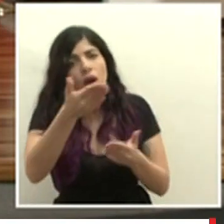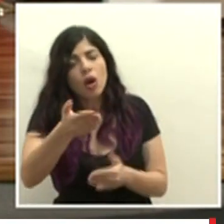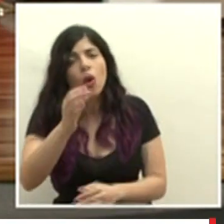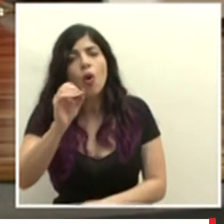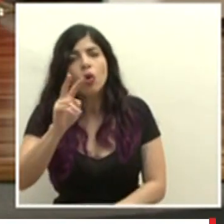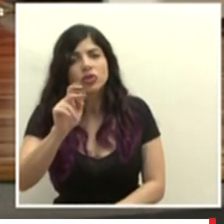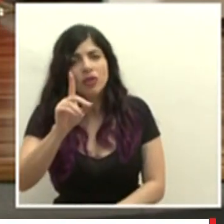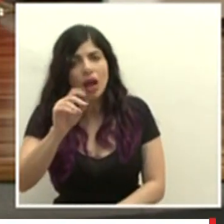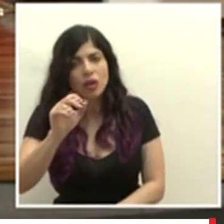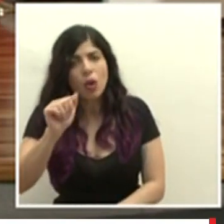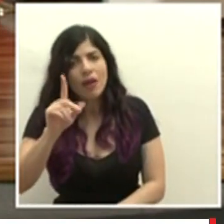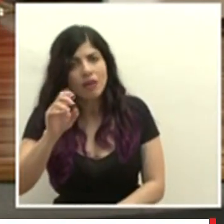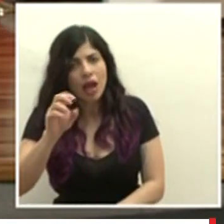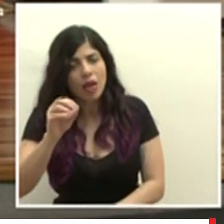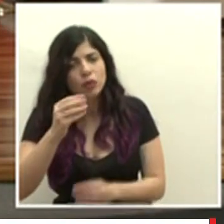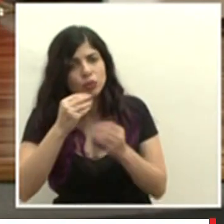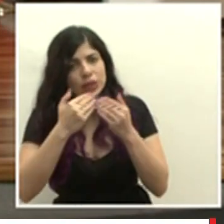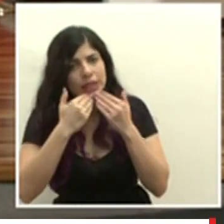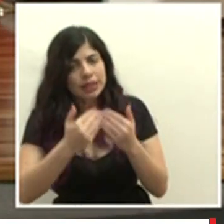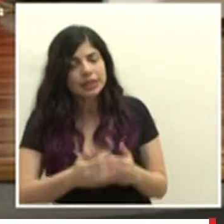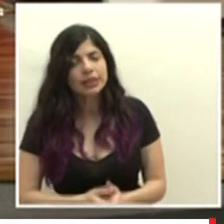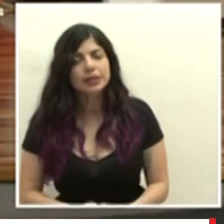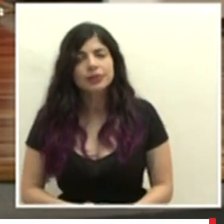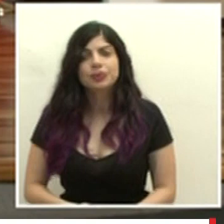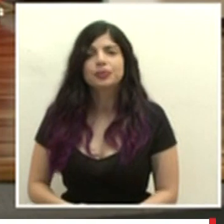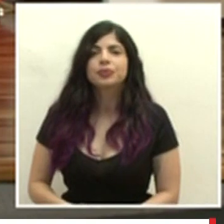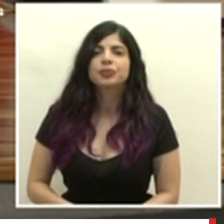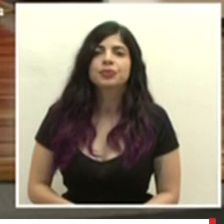Osvaldo Alvarado. Muchas gracias.